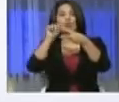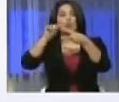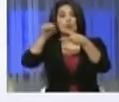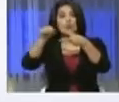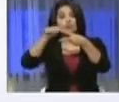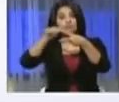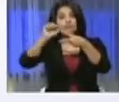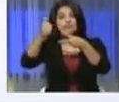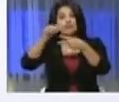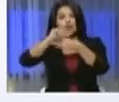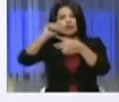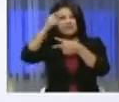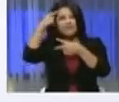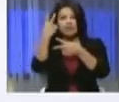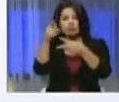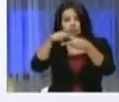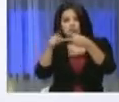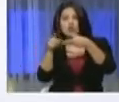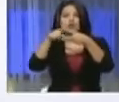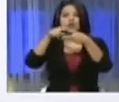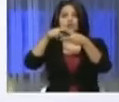estaríamos hablando de